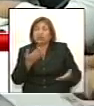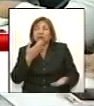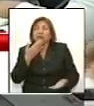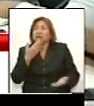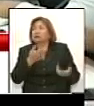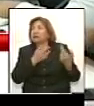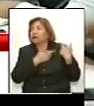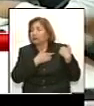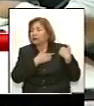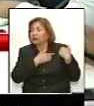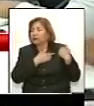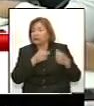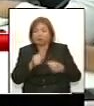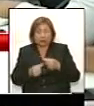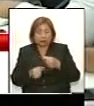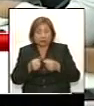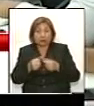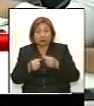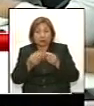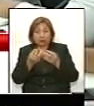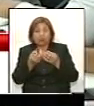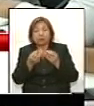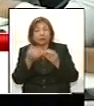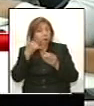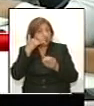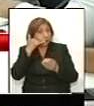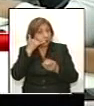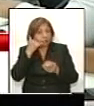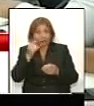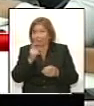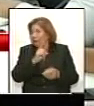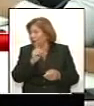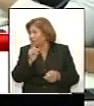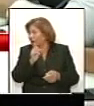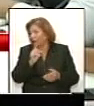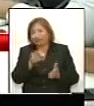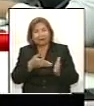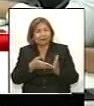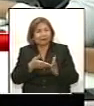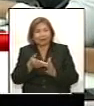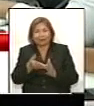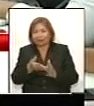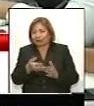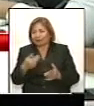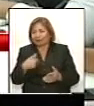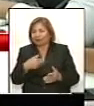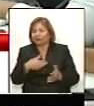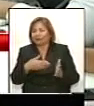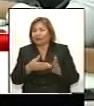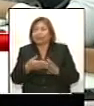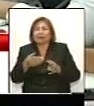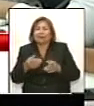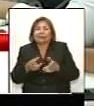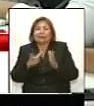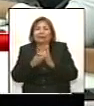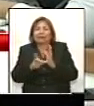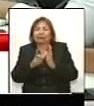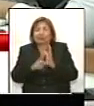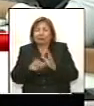pertenece el número de abonado, para nosotros no es viable. Nosotros nos regimos al Decreto